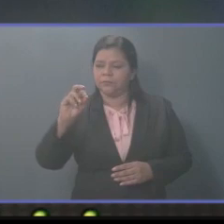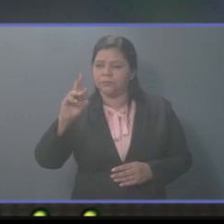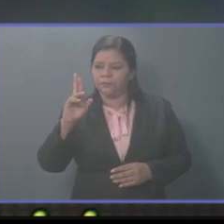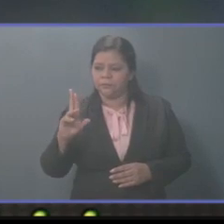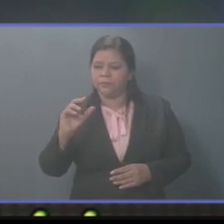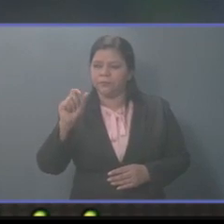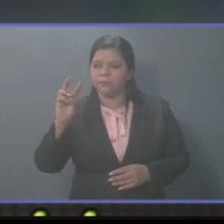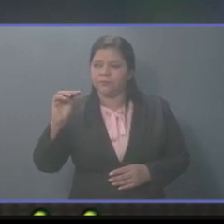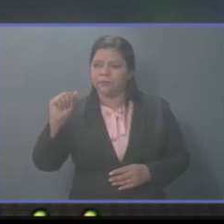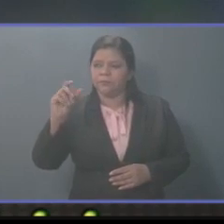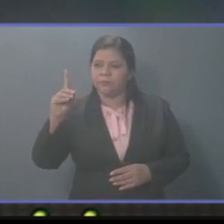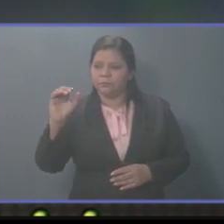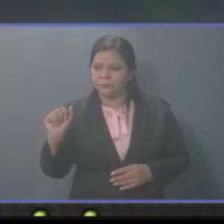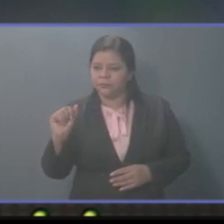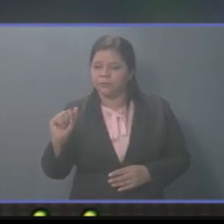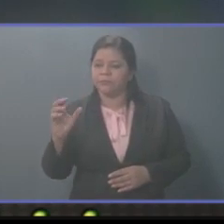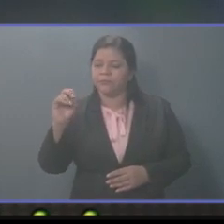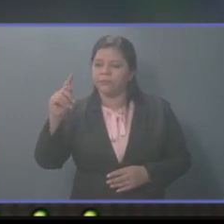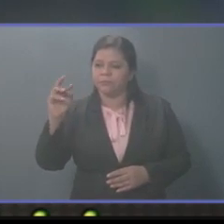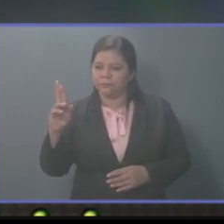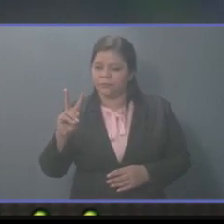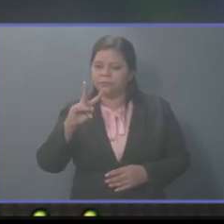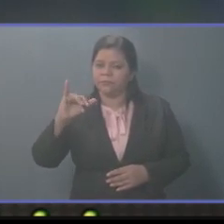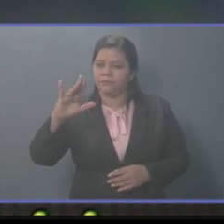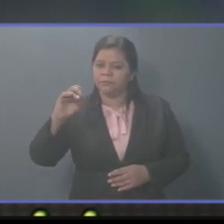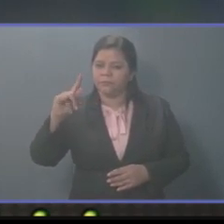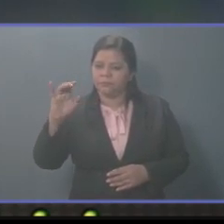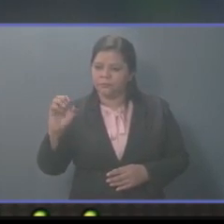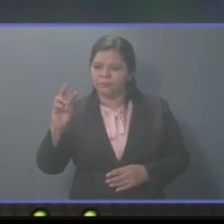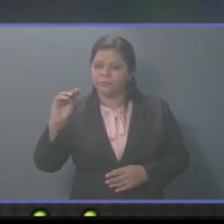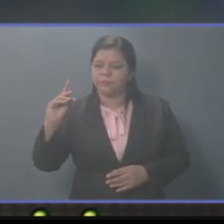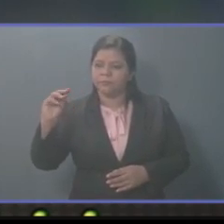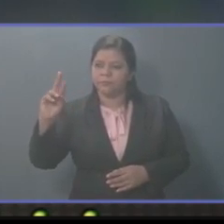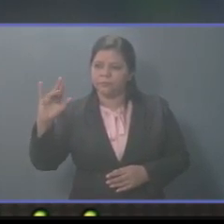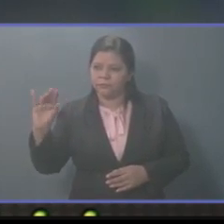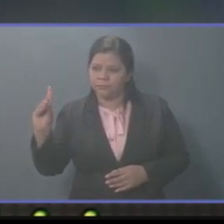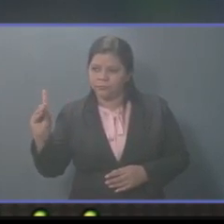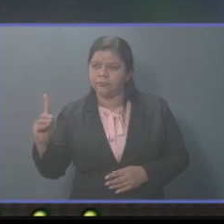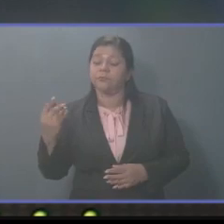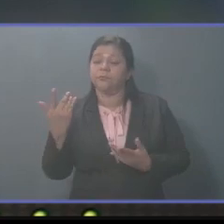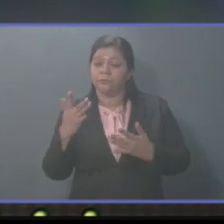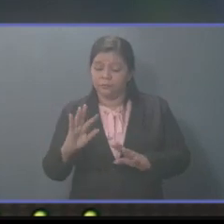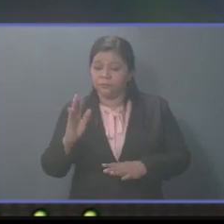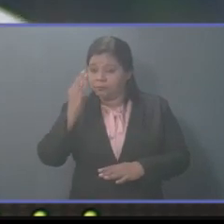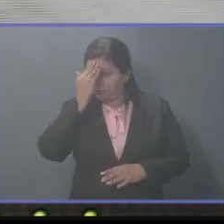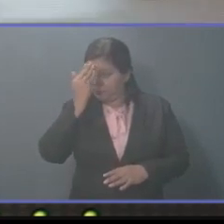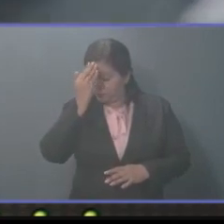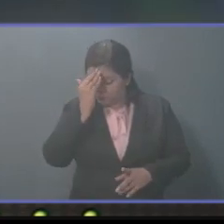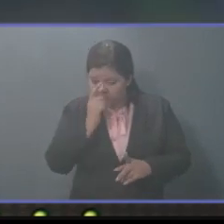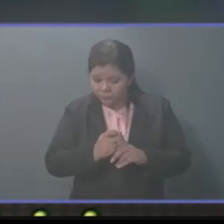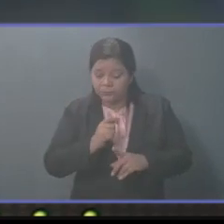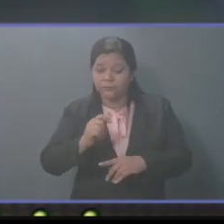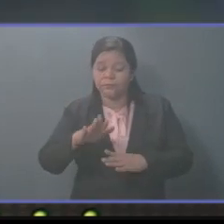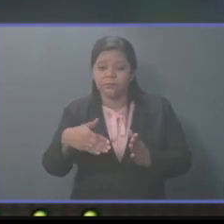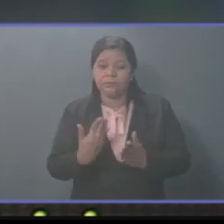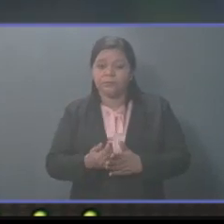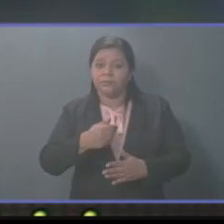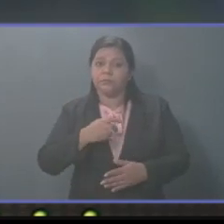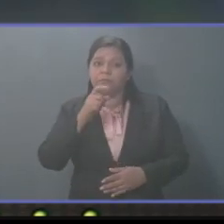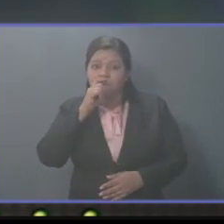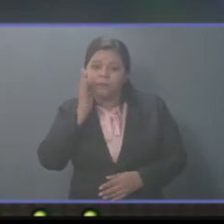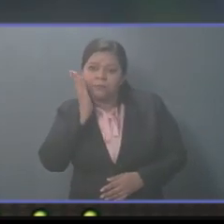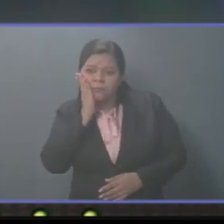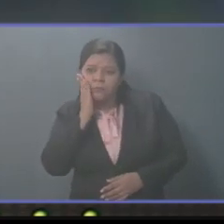Esther Vicente Madrid como reconocimiento de parte de las alumnas, padres de familia